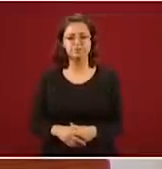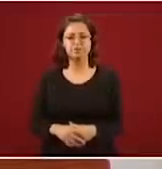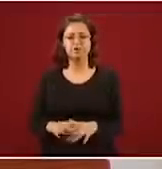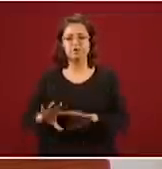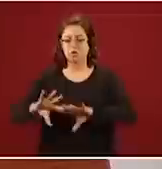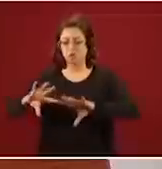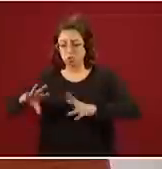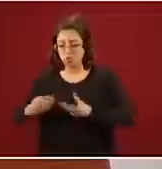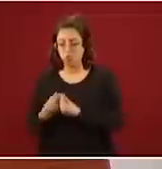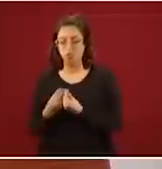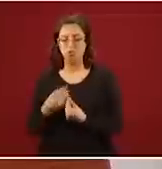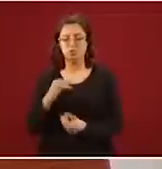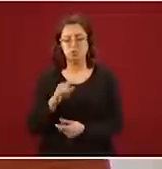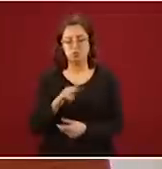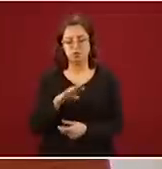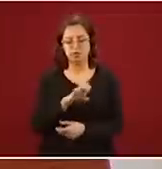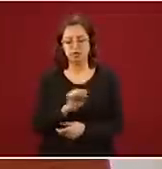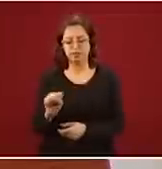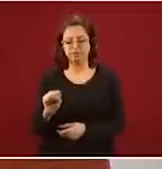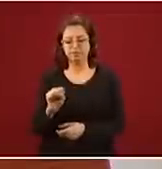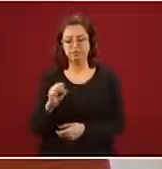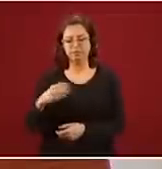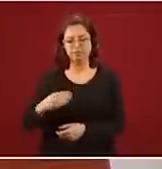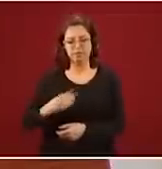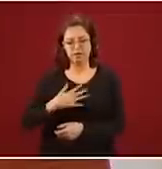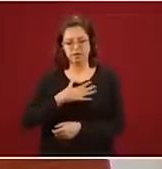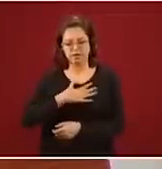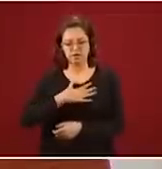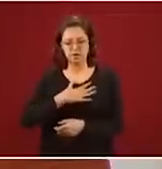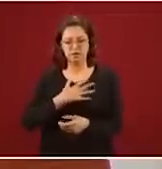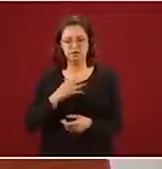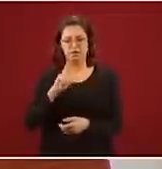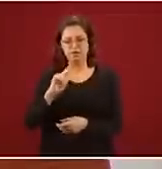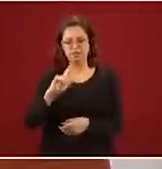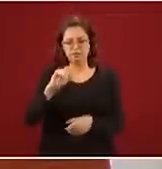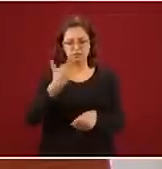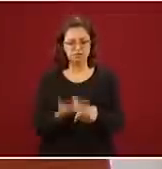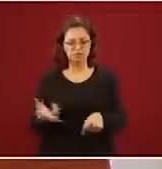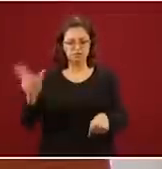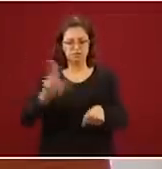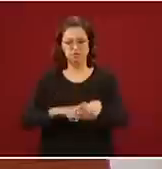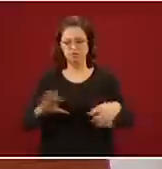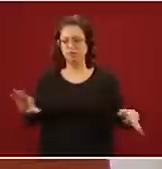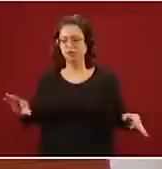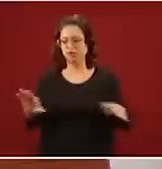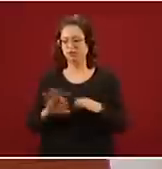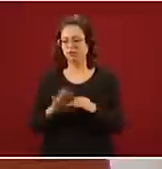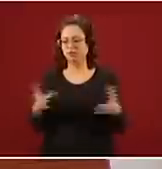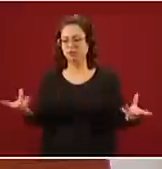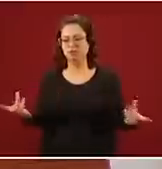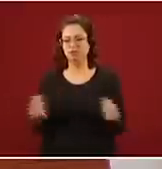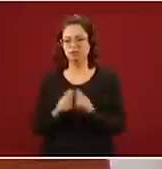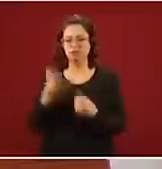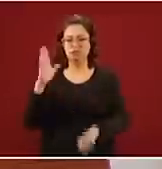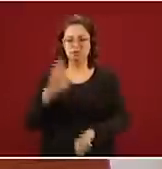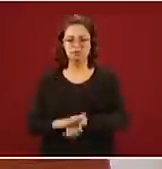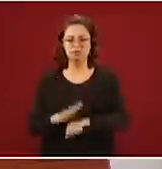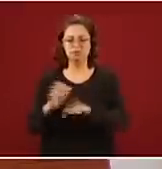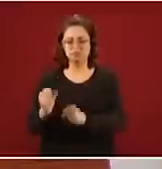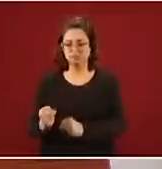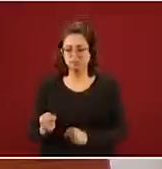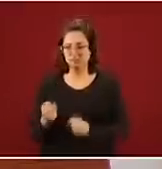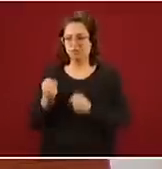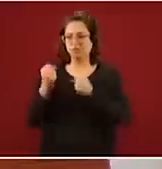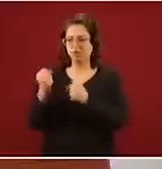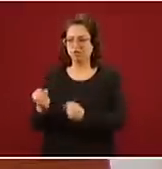el IMSS Bienestar, los 80 hospitales que ya se mencionaron, se fortalecerá la medicina